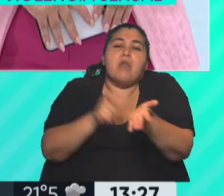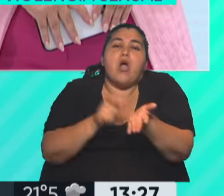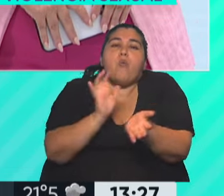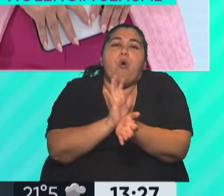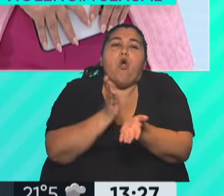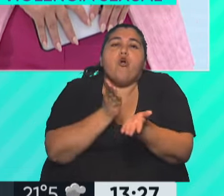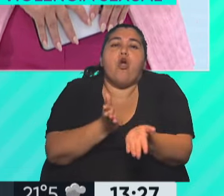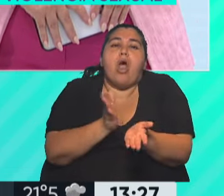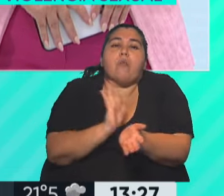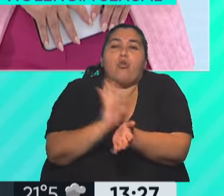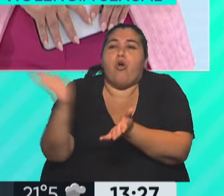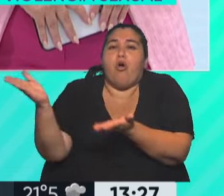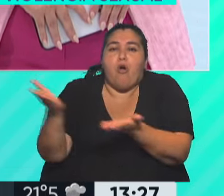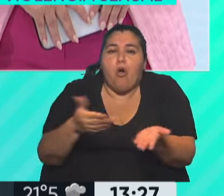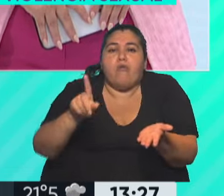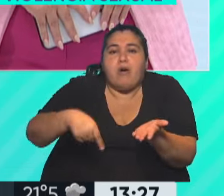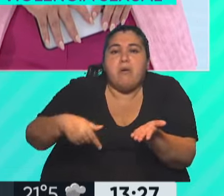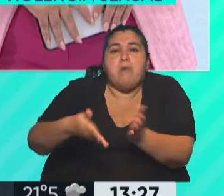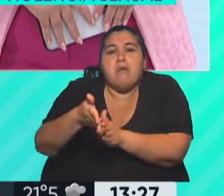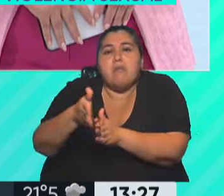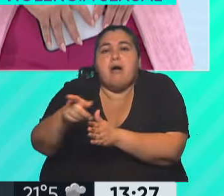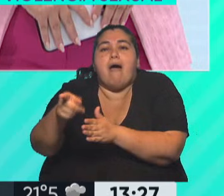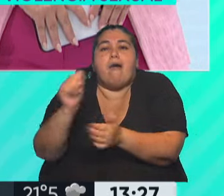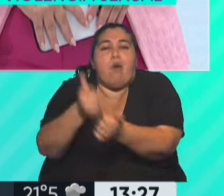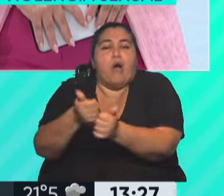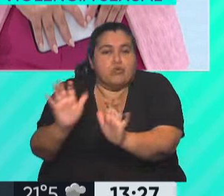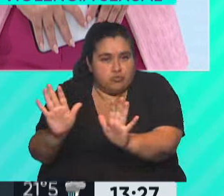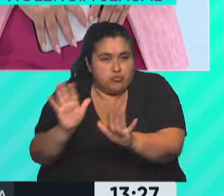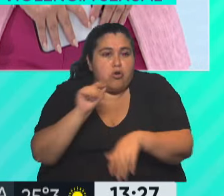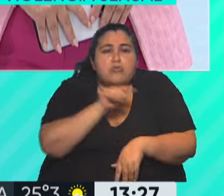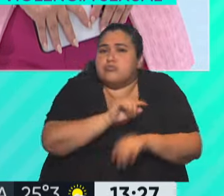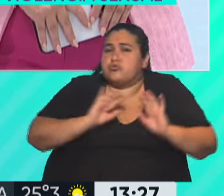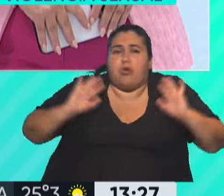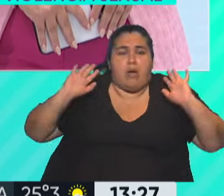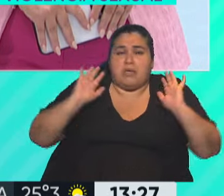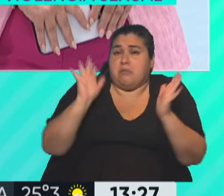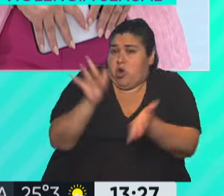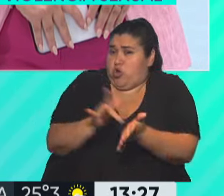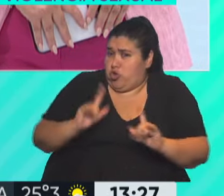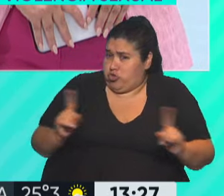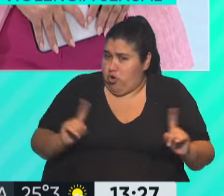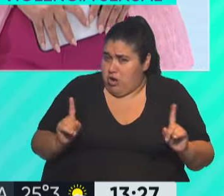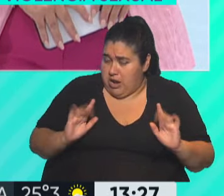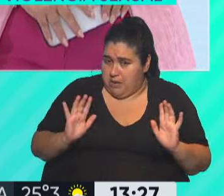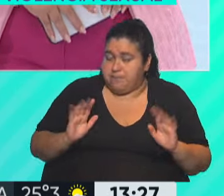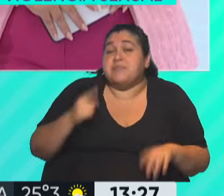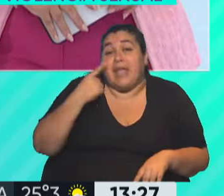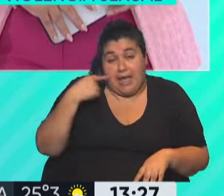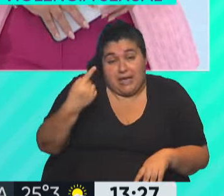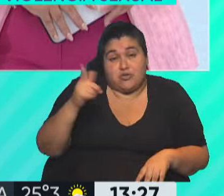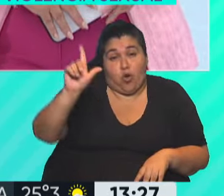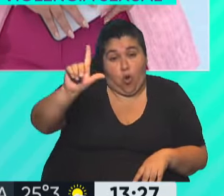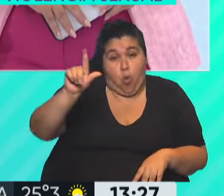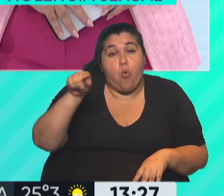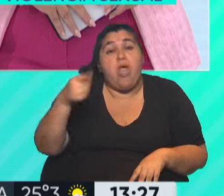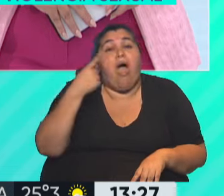cosa. Bueno, eso será la materia de probanza que vamos a efectuar a partir del día lunes,